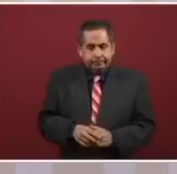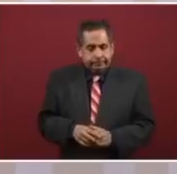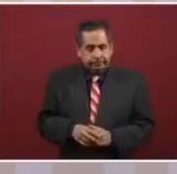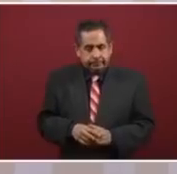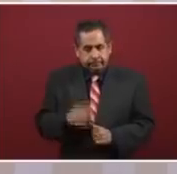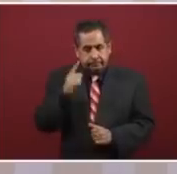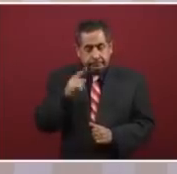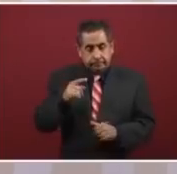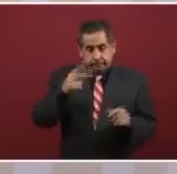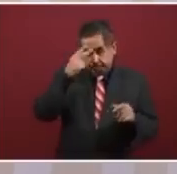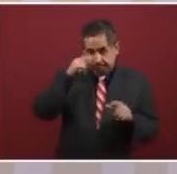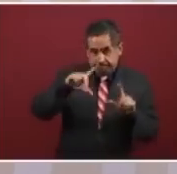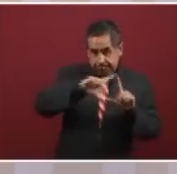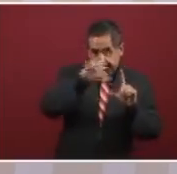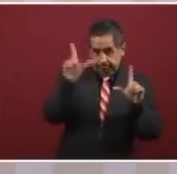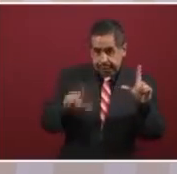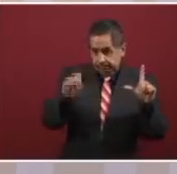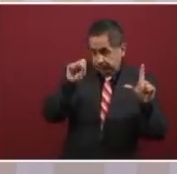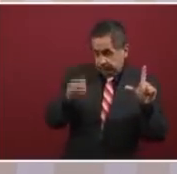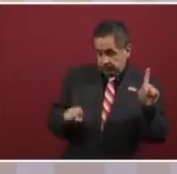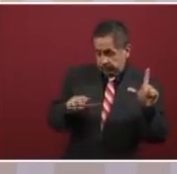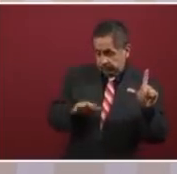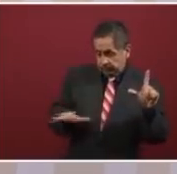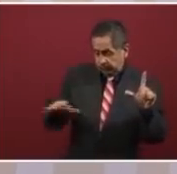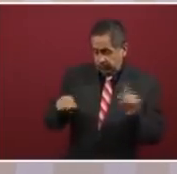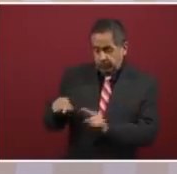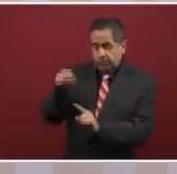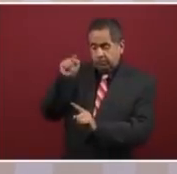el sureste y